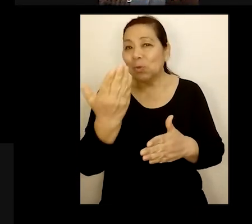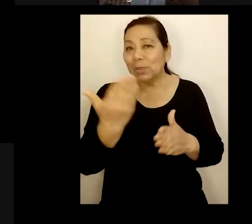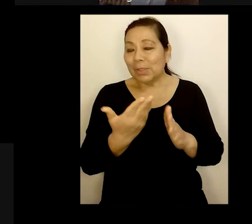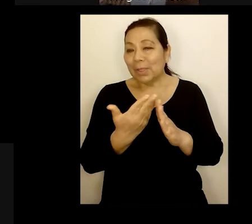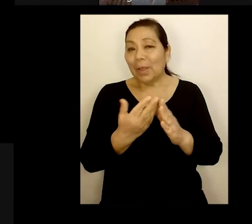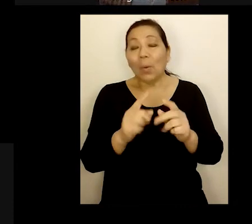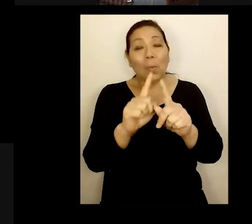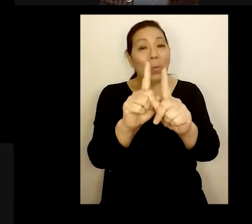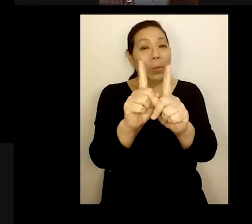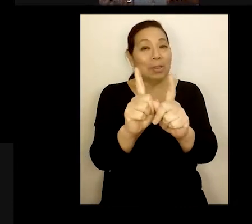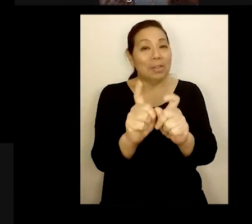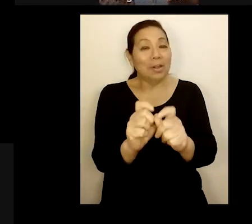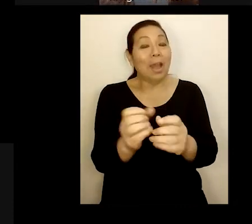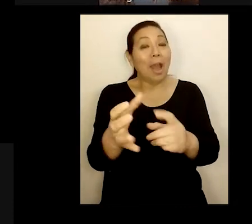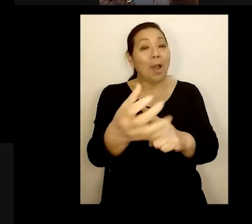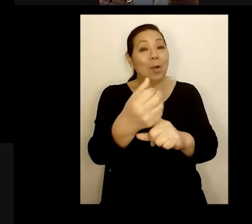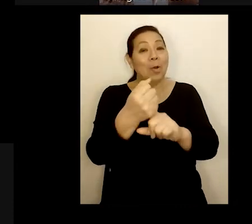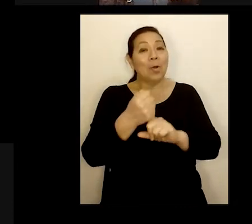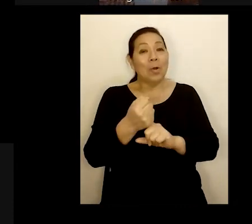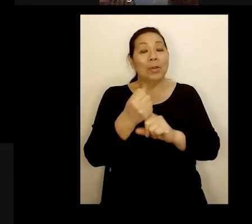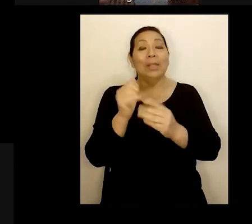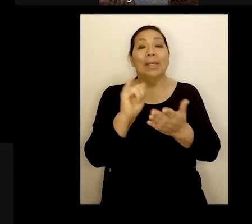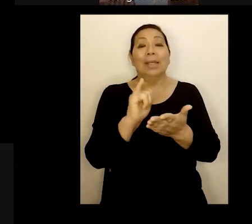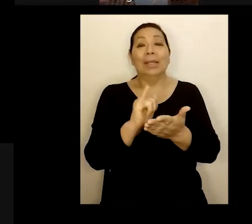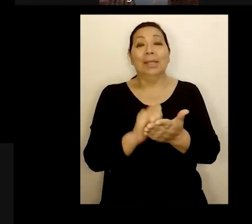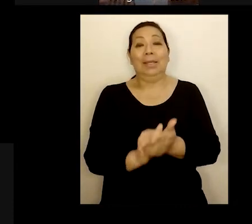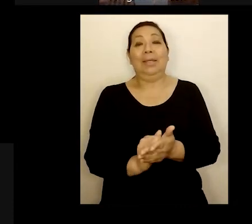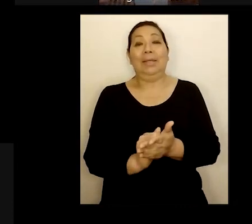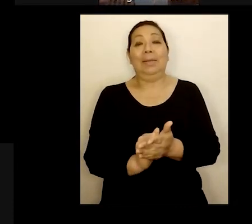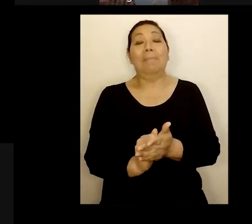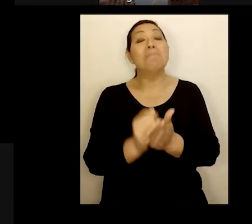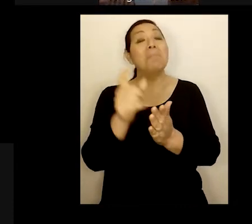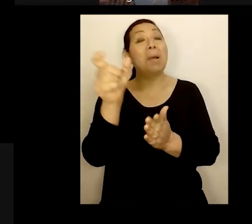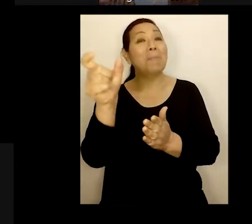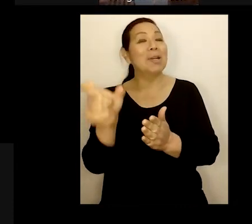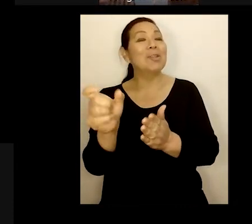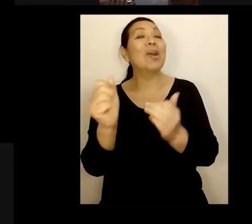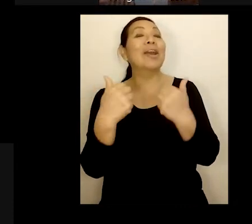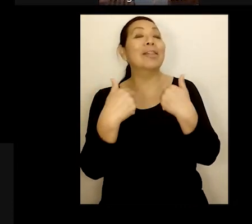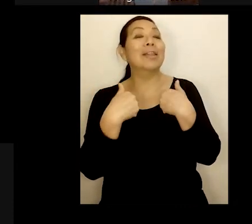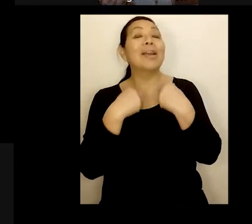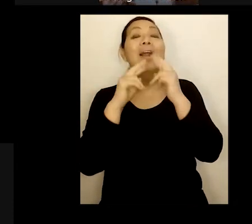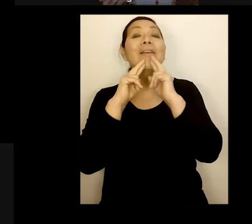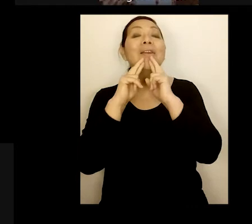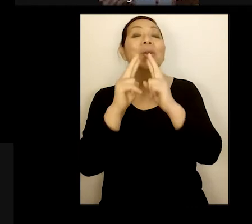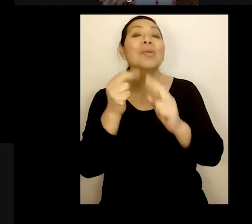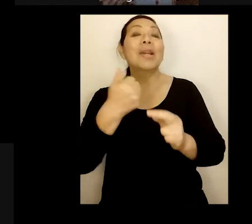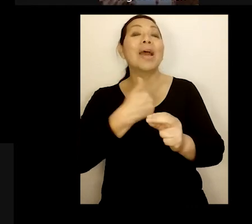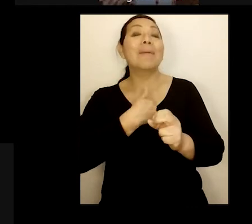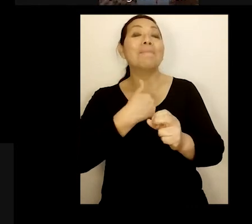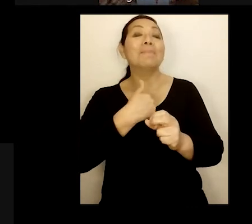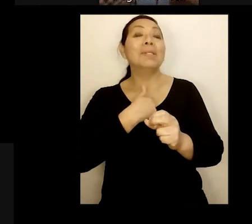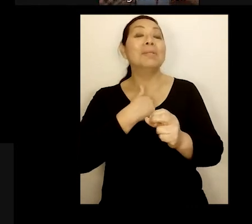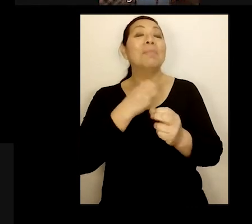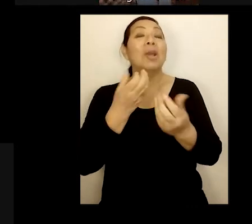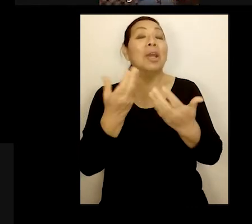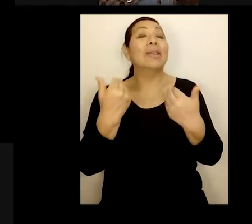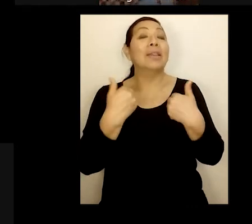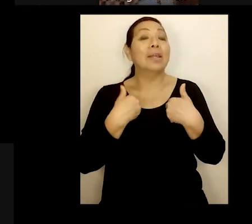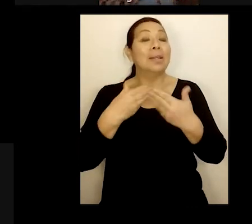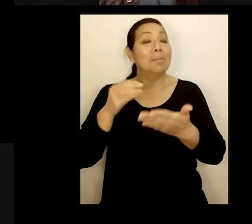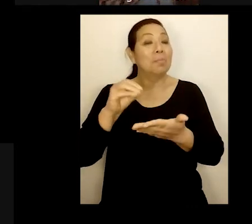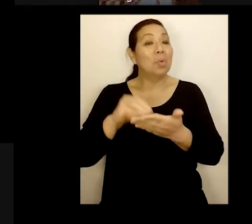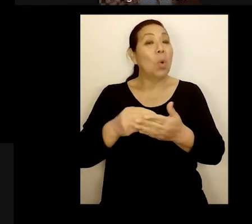las resoluciones cuestionadas acogen las pretensiones del beneficiario, sino que le dan respuesta a las mismas, y es más, también contienen